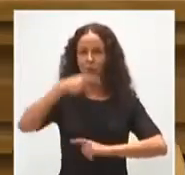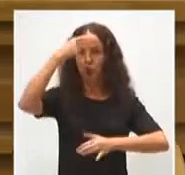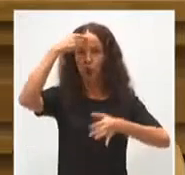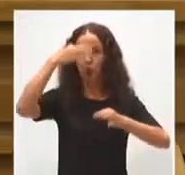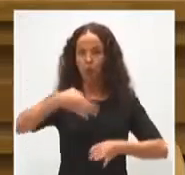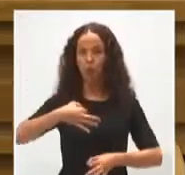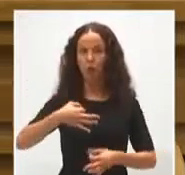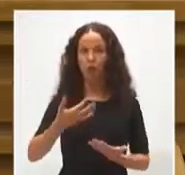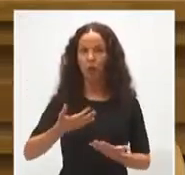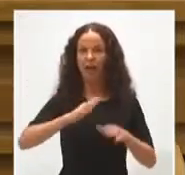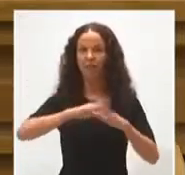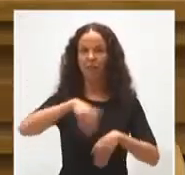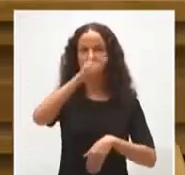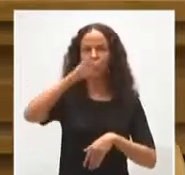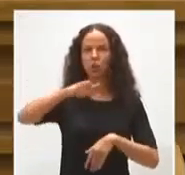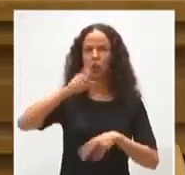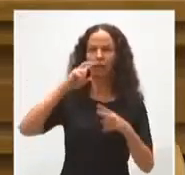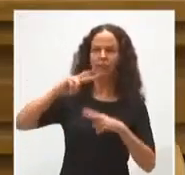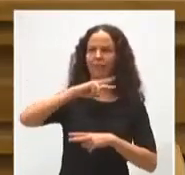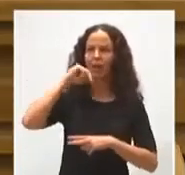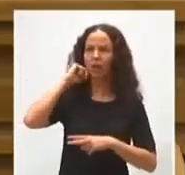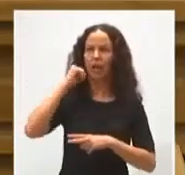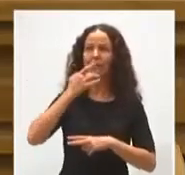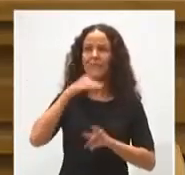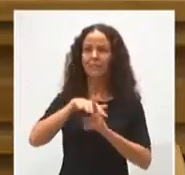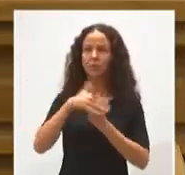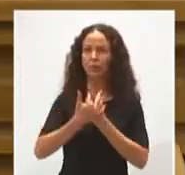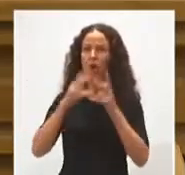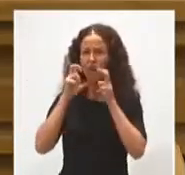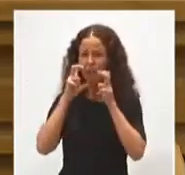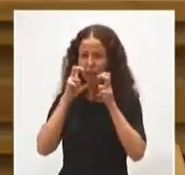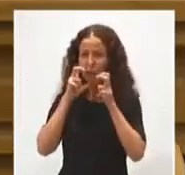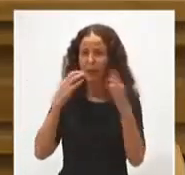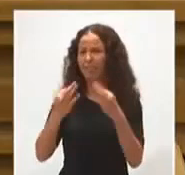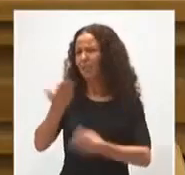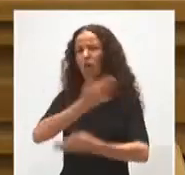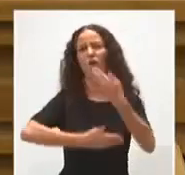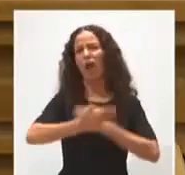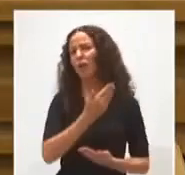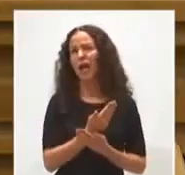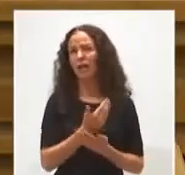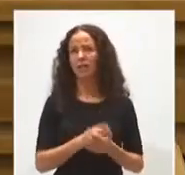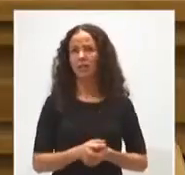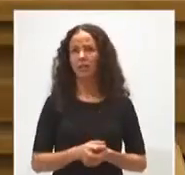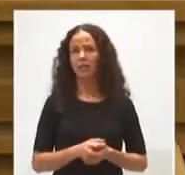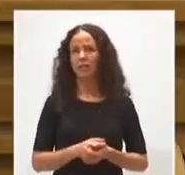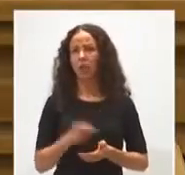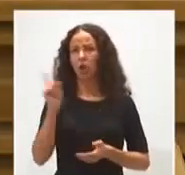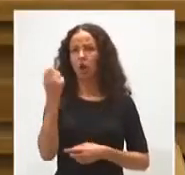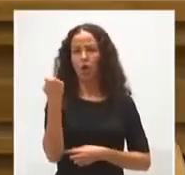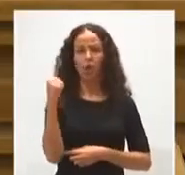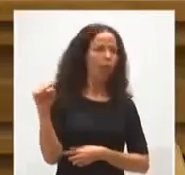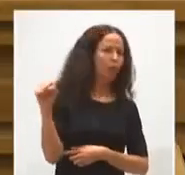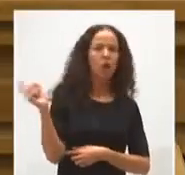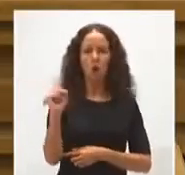gente además termina valorando cuando las cosas se ponen muy mal arrimar el hombro el codo que el codo hace